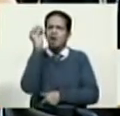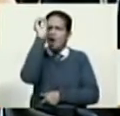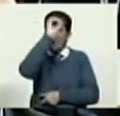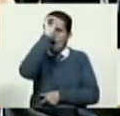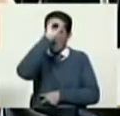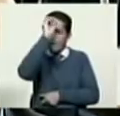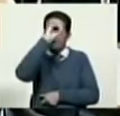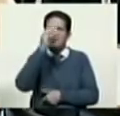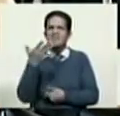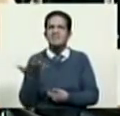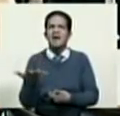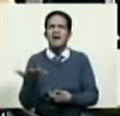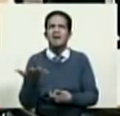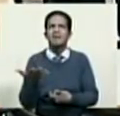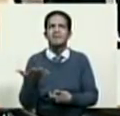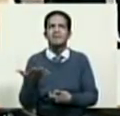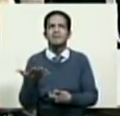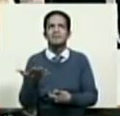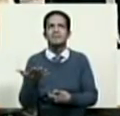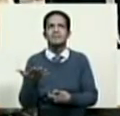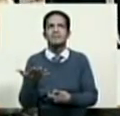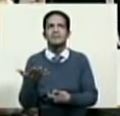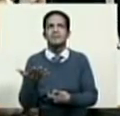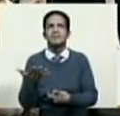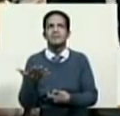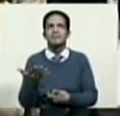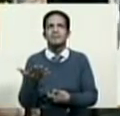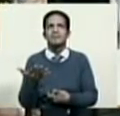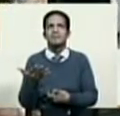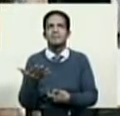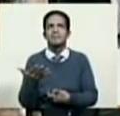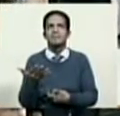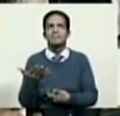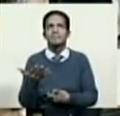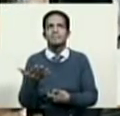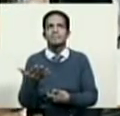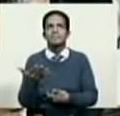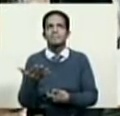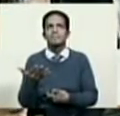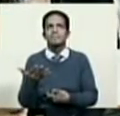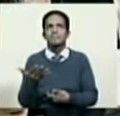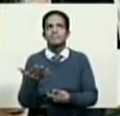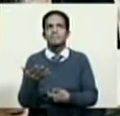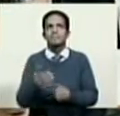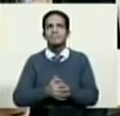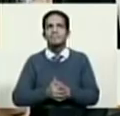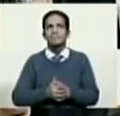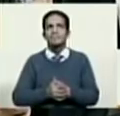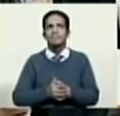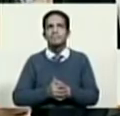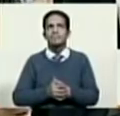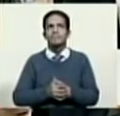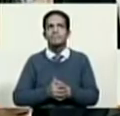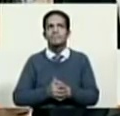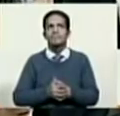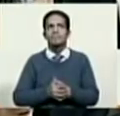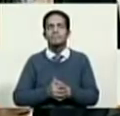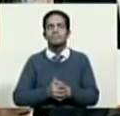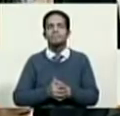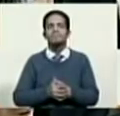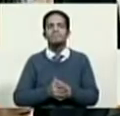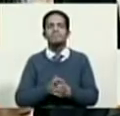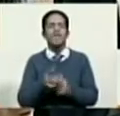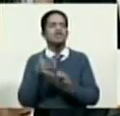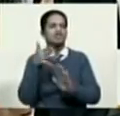qué punto hay puntos en común y diferencias entre el libreto que se está aplicando contra Venezuela hoy